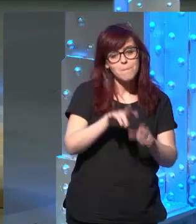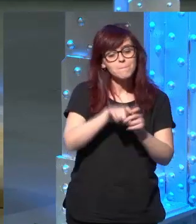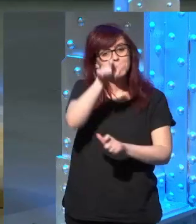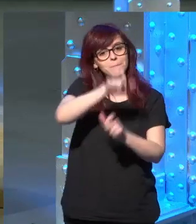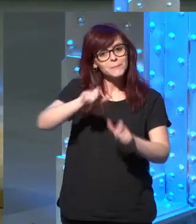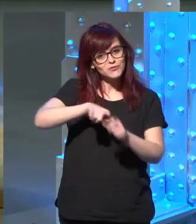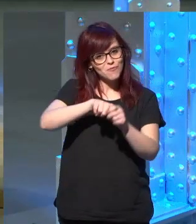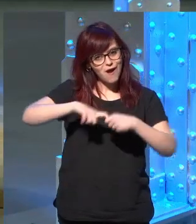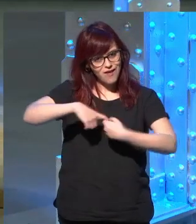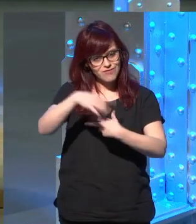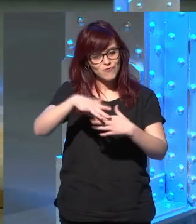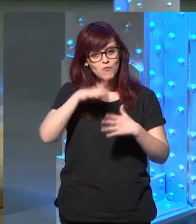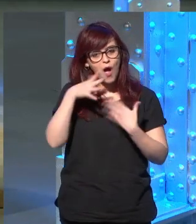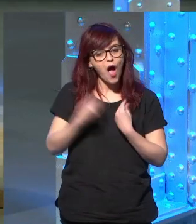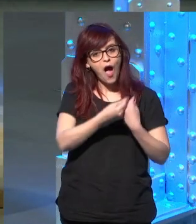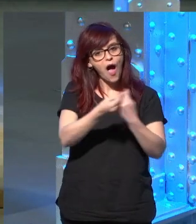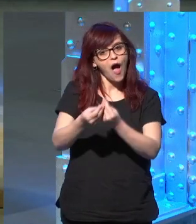participantes